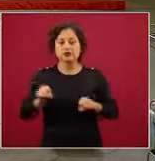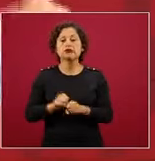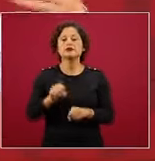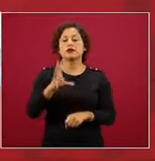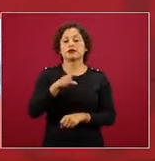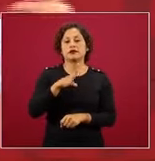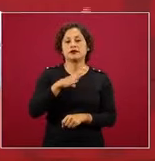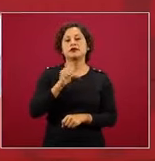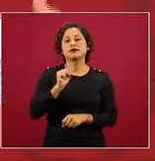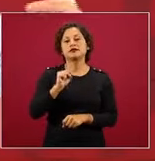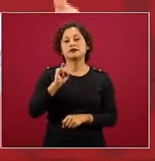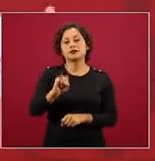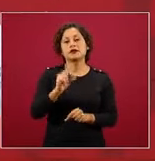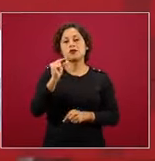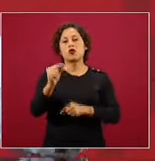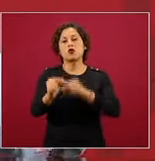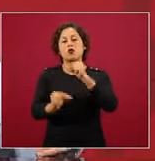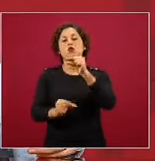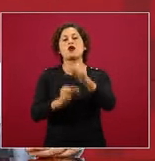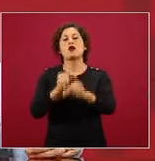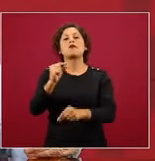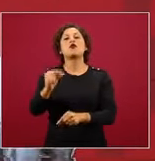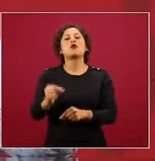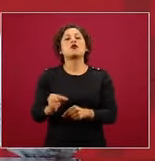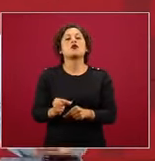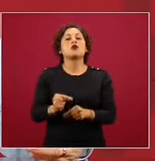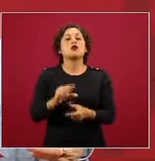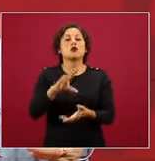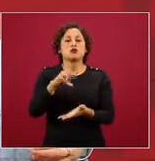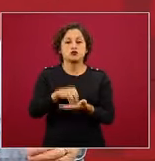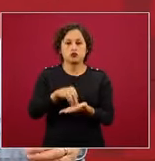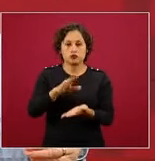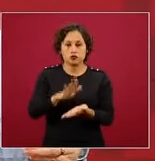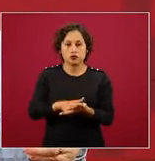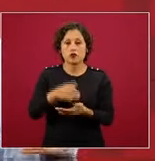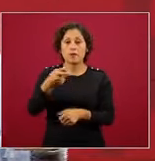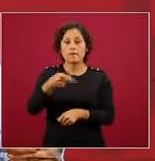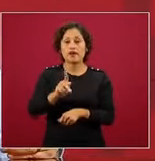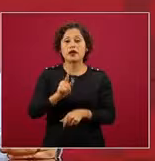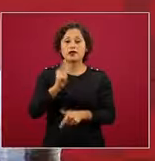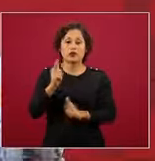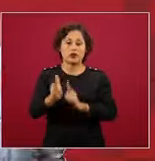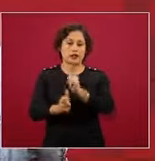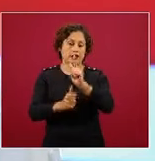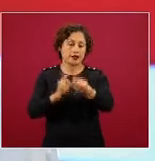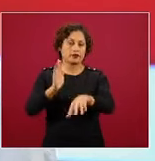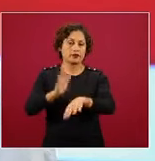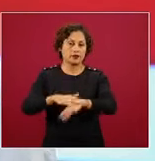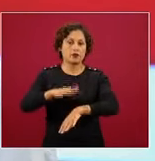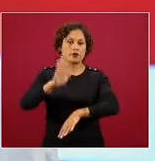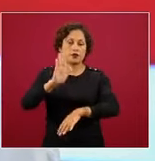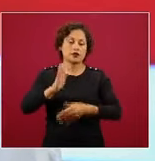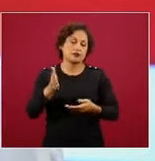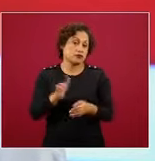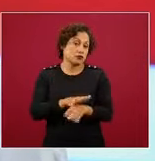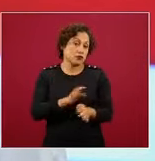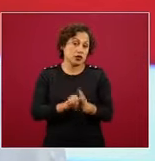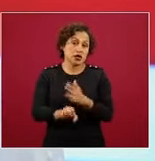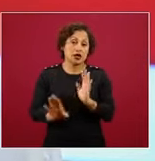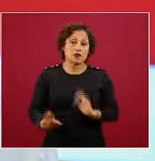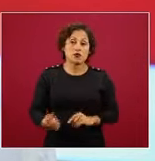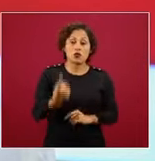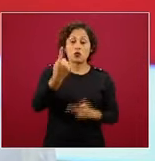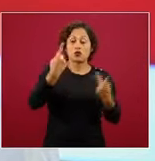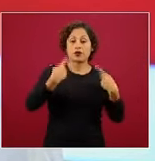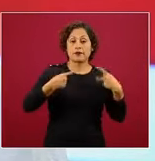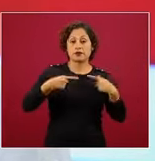irse completando, pero que tiene un proceso mucho más lento. Digo, el que se registre una defunción dentro de un